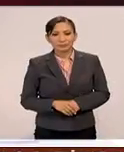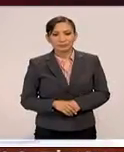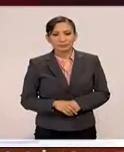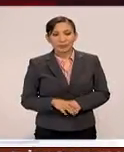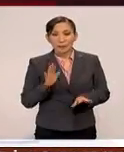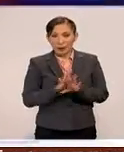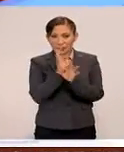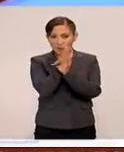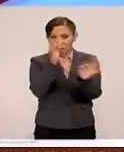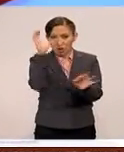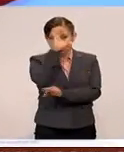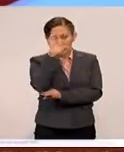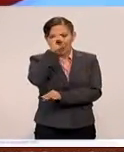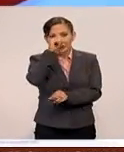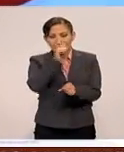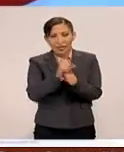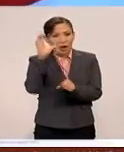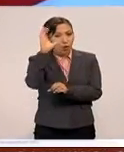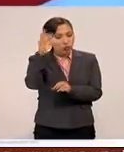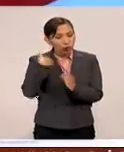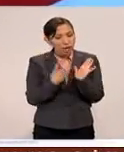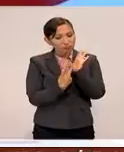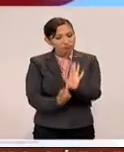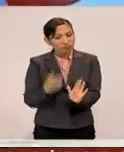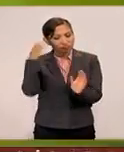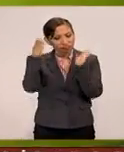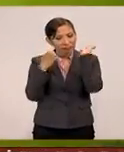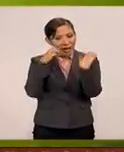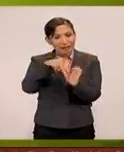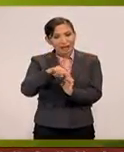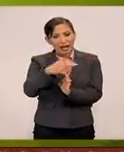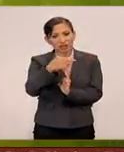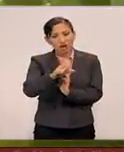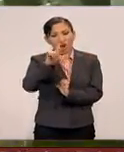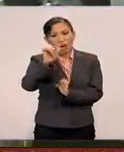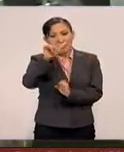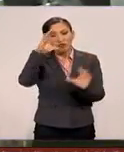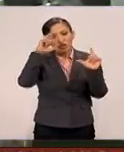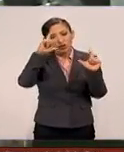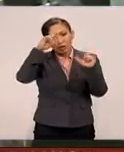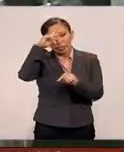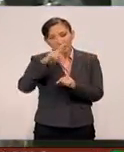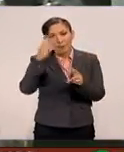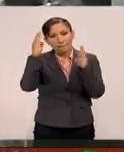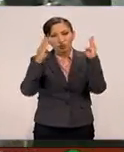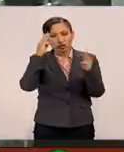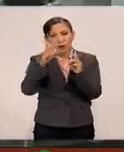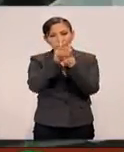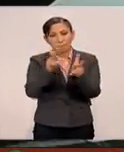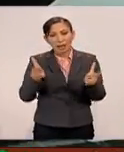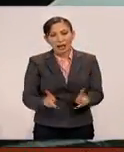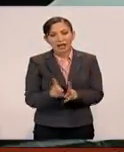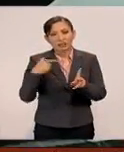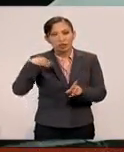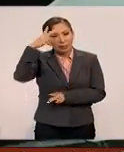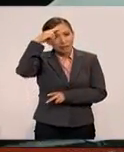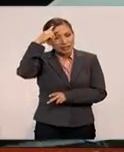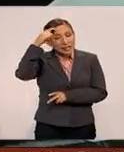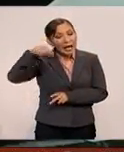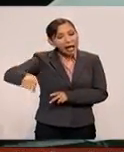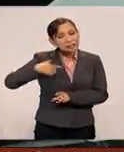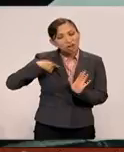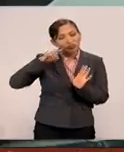En más información cultural, la Secretaría de Cultura presenta la muestra Nacho López, fotógrafo de México, en el Museo del Palacio de Bellas Artes.